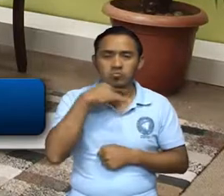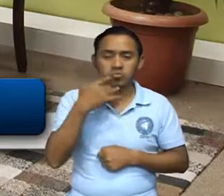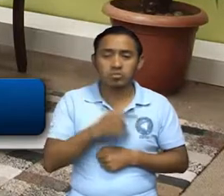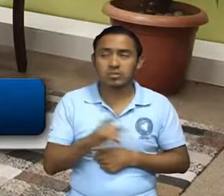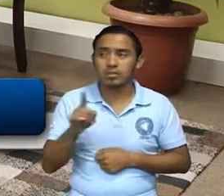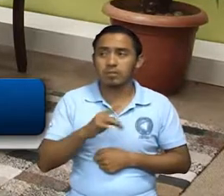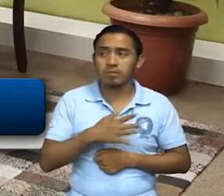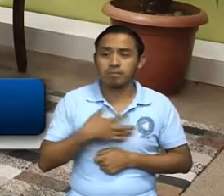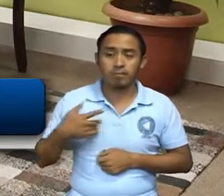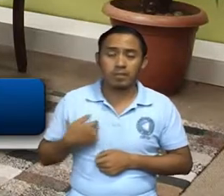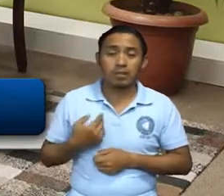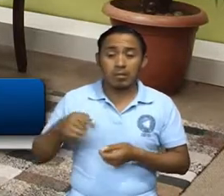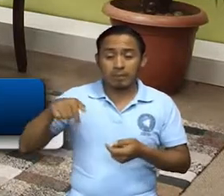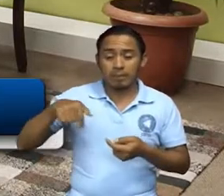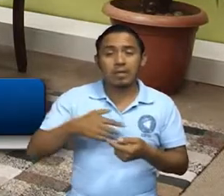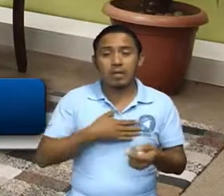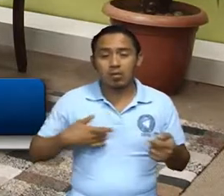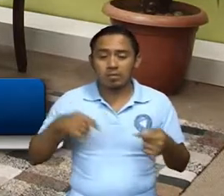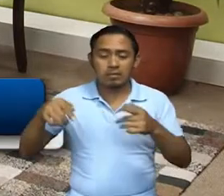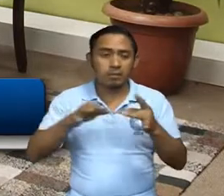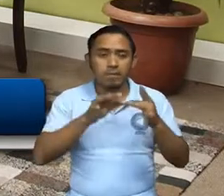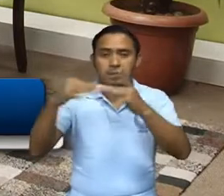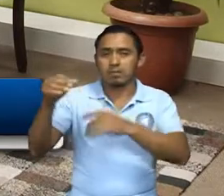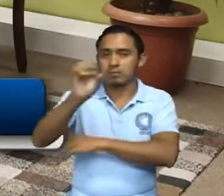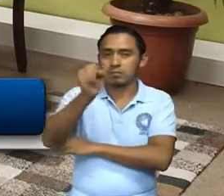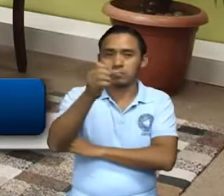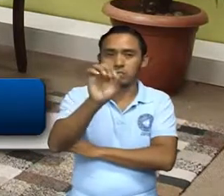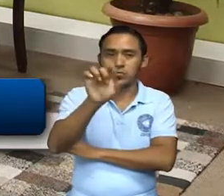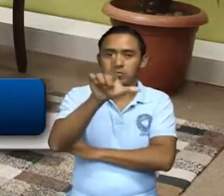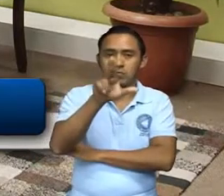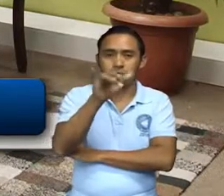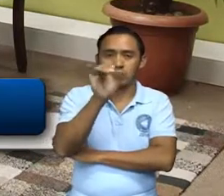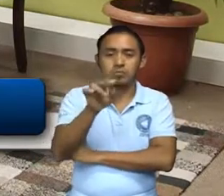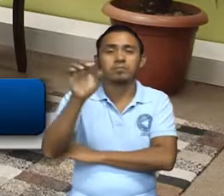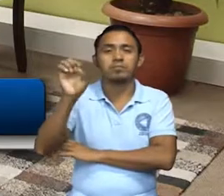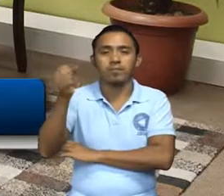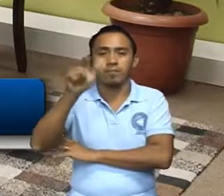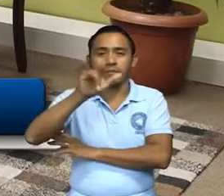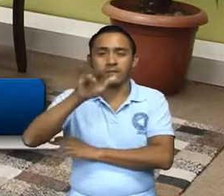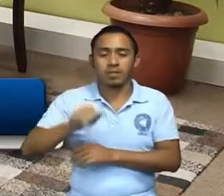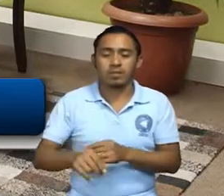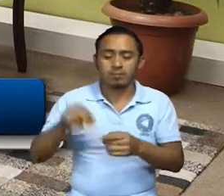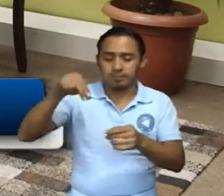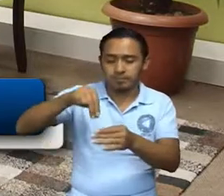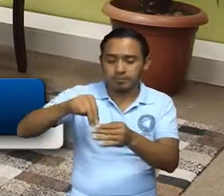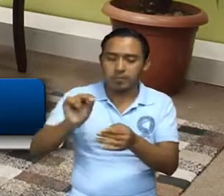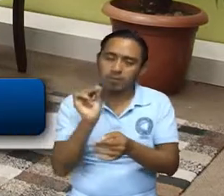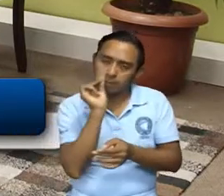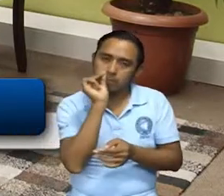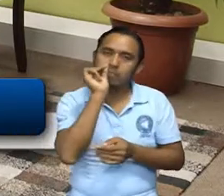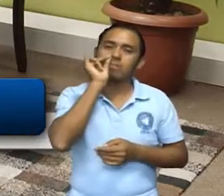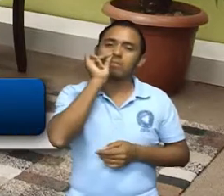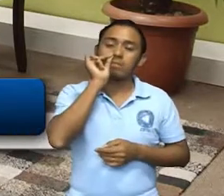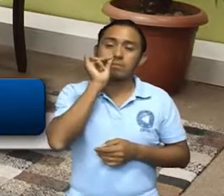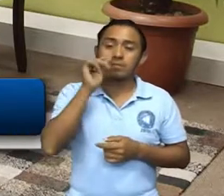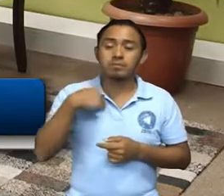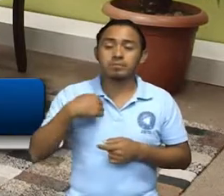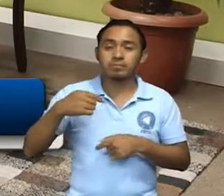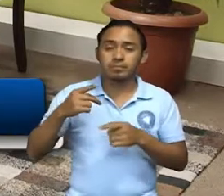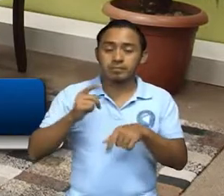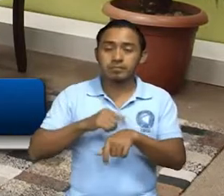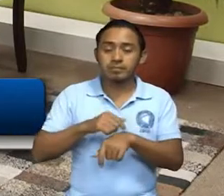Y esos más bien te pueden causar un proceso infeccioso, hasta un absceso, ¿ya? Entonces, algodón con solución salina o agua